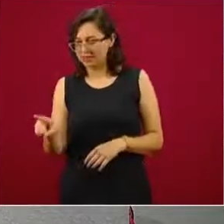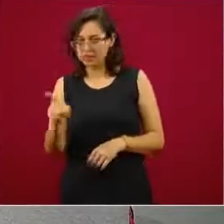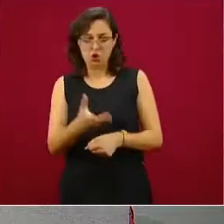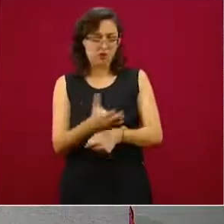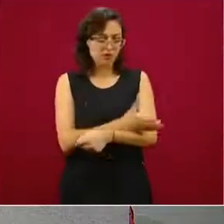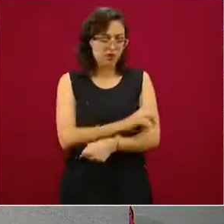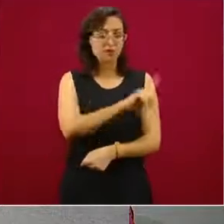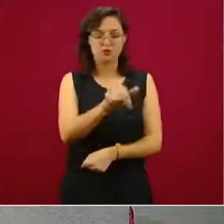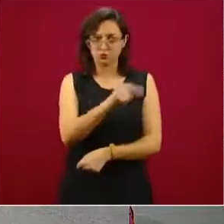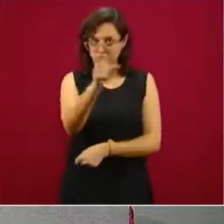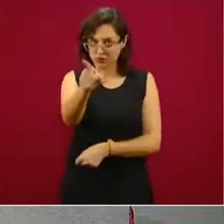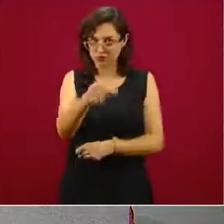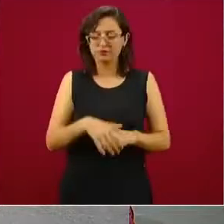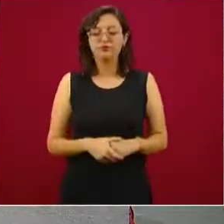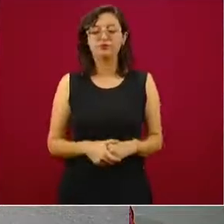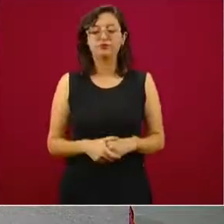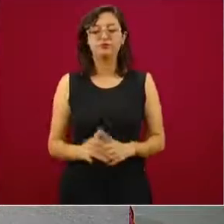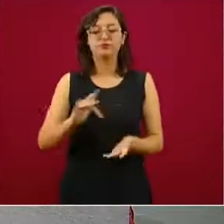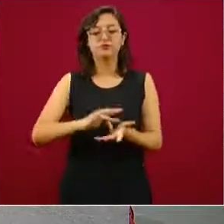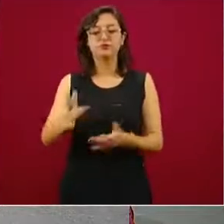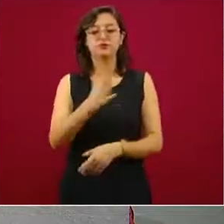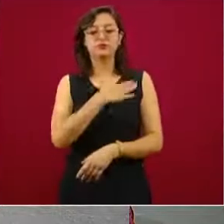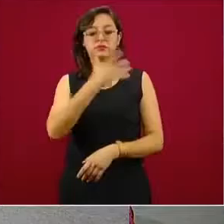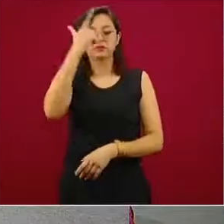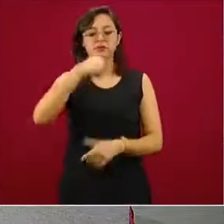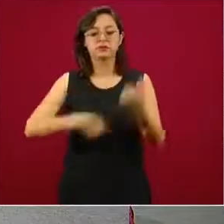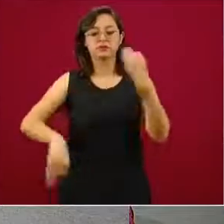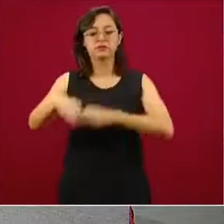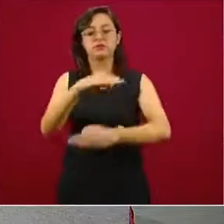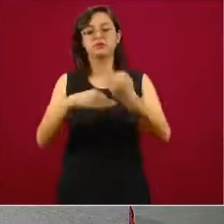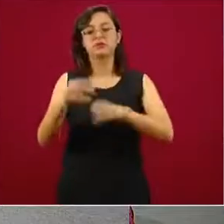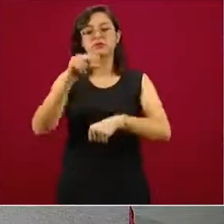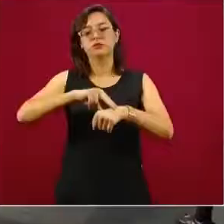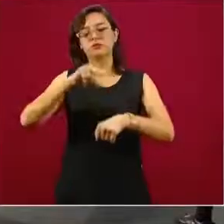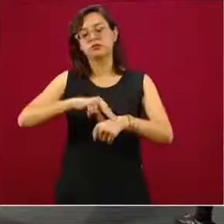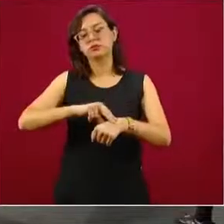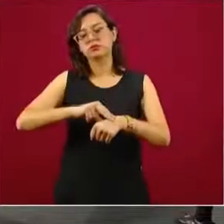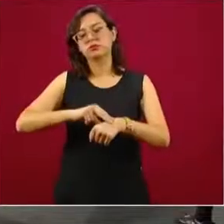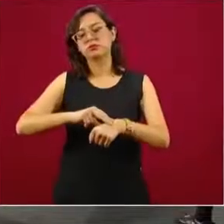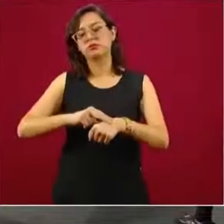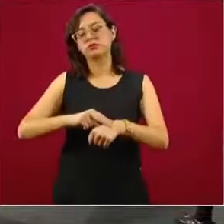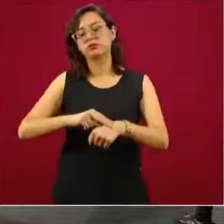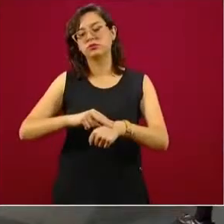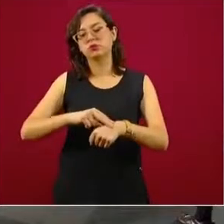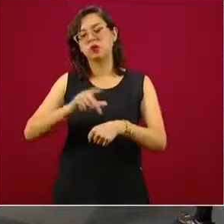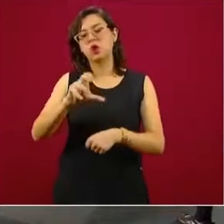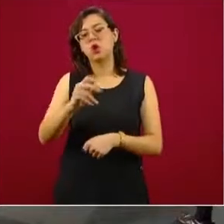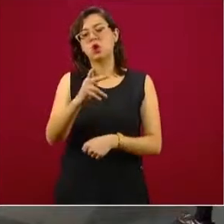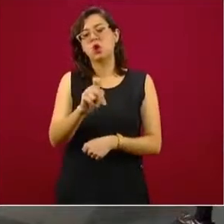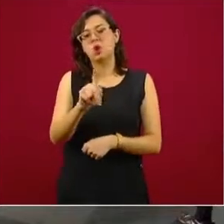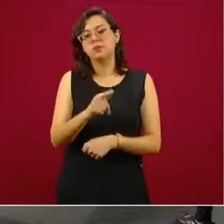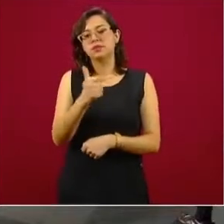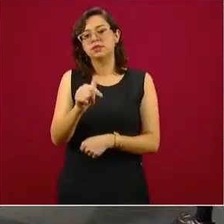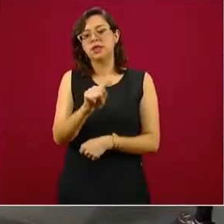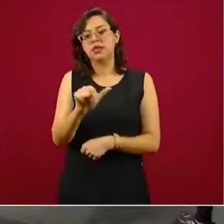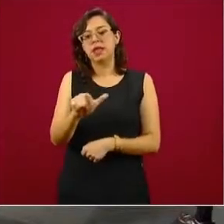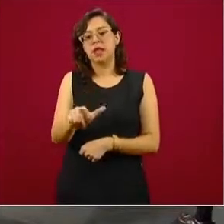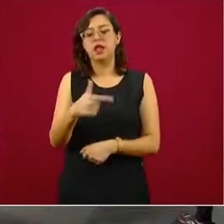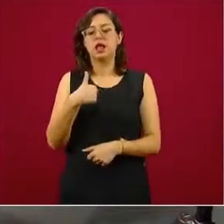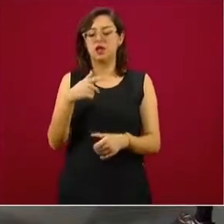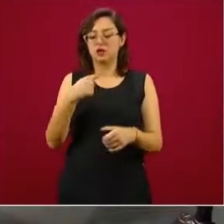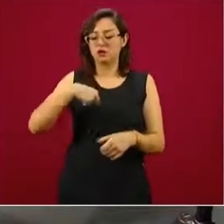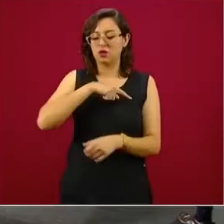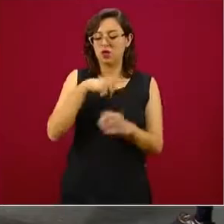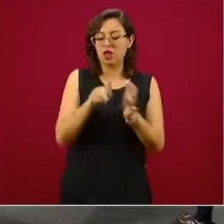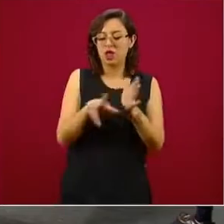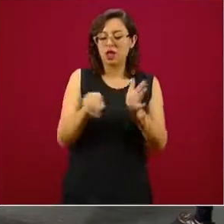usted. Gracias, buenas noches a todas y a todos. Doctor Hugo López-Gatell, hace un par de días en Diario Basta sacamos un